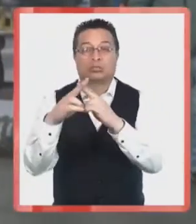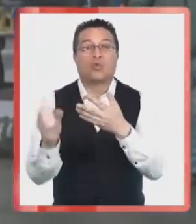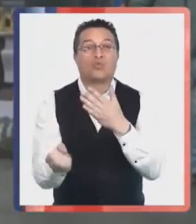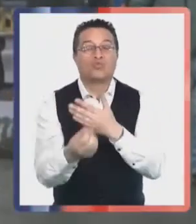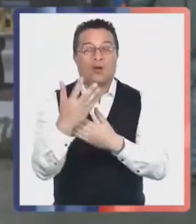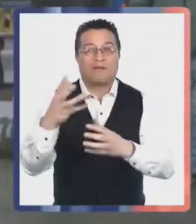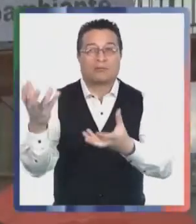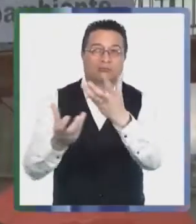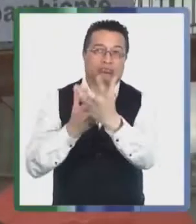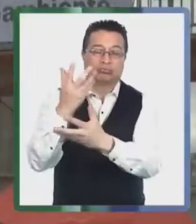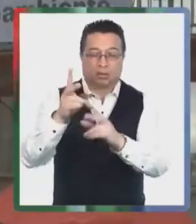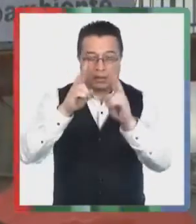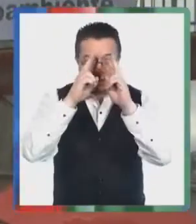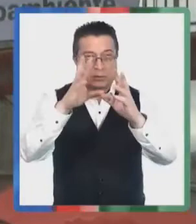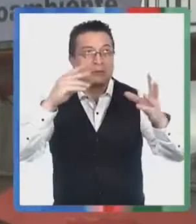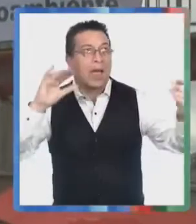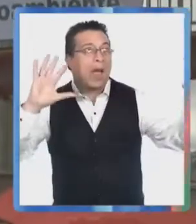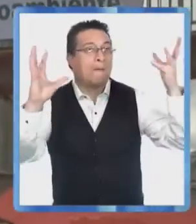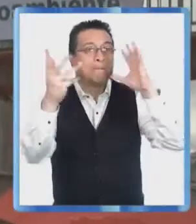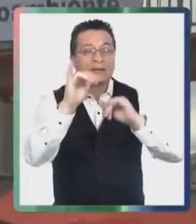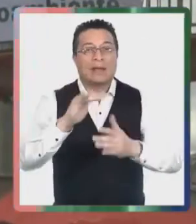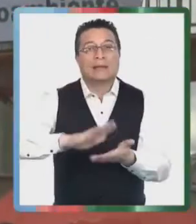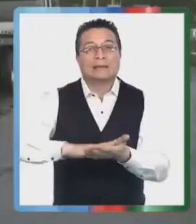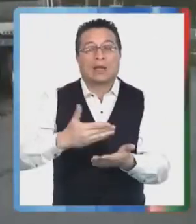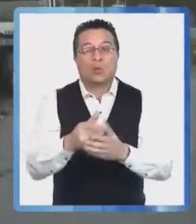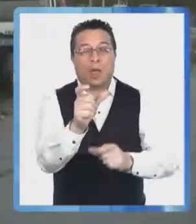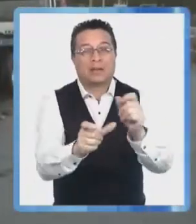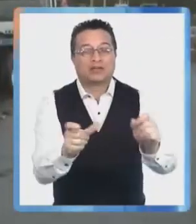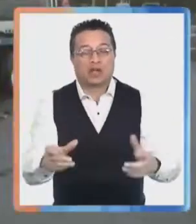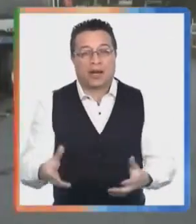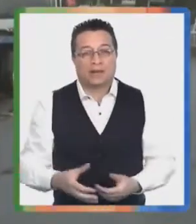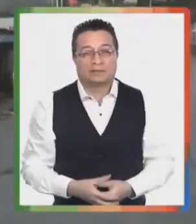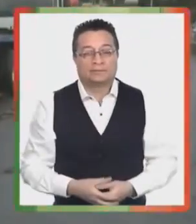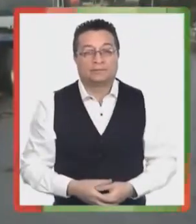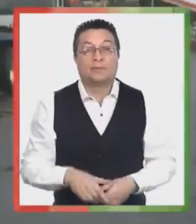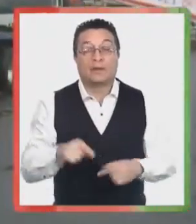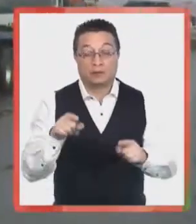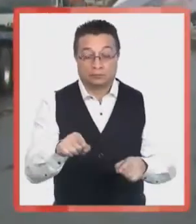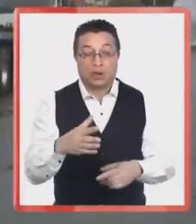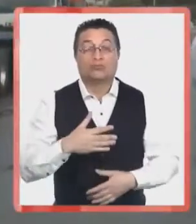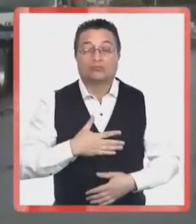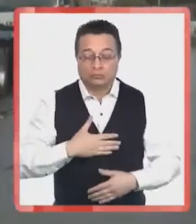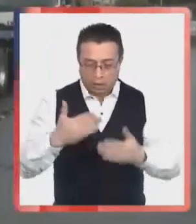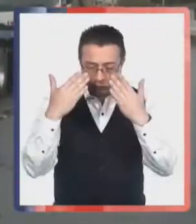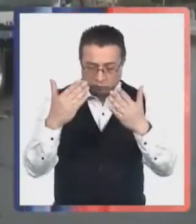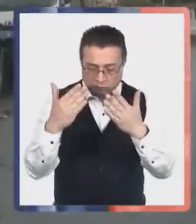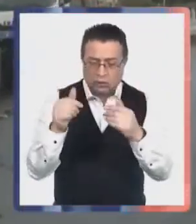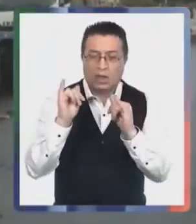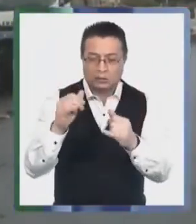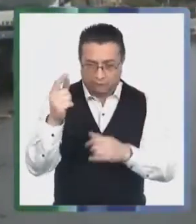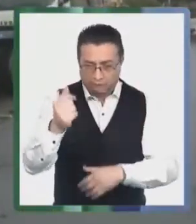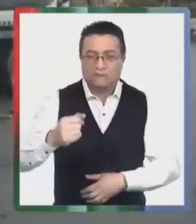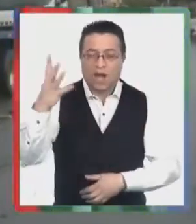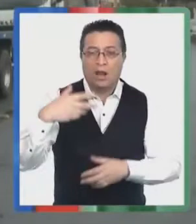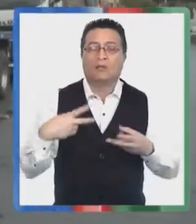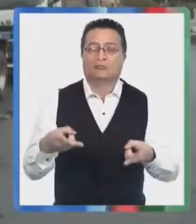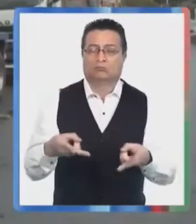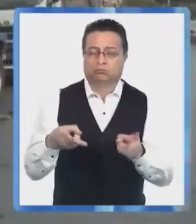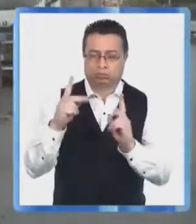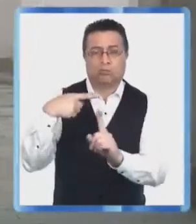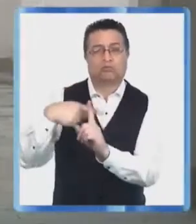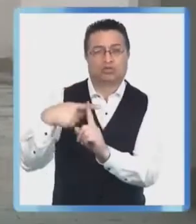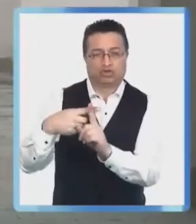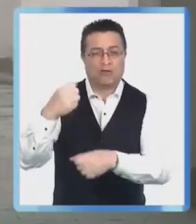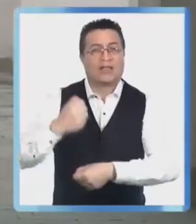nueva fundición que respete el medio ambiente y la salud de las personas. Yo saludo y valoro la disposición de los trabajadores